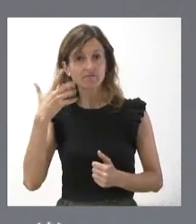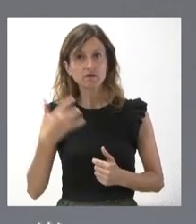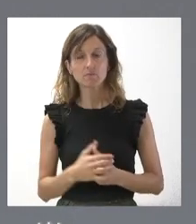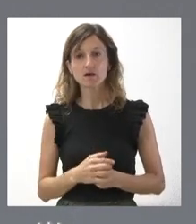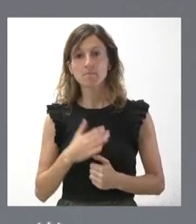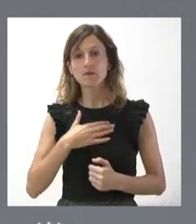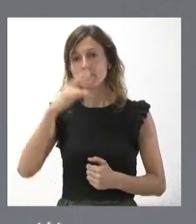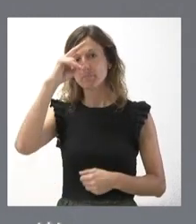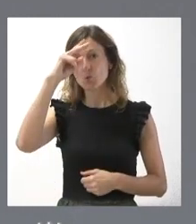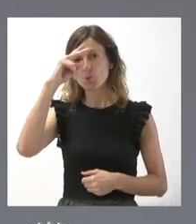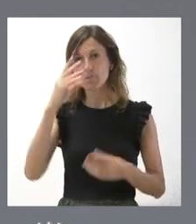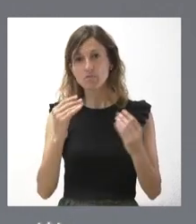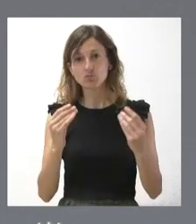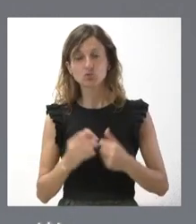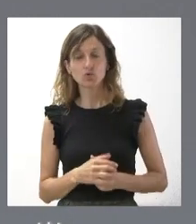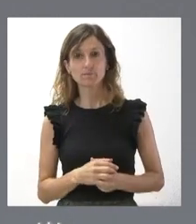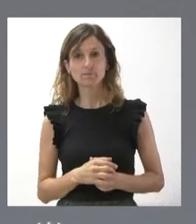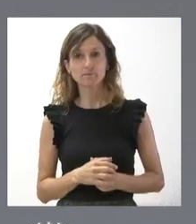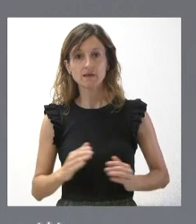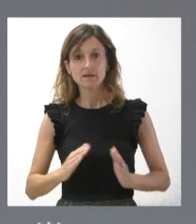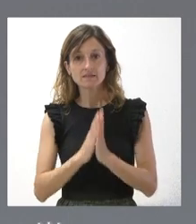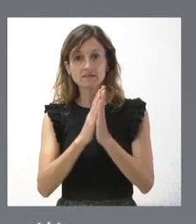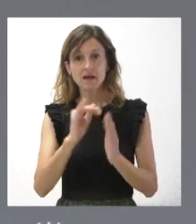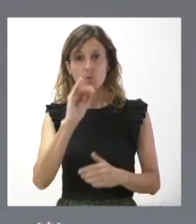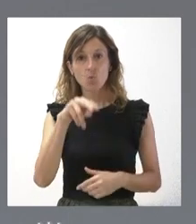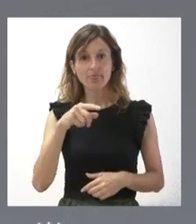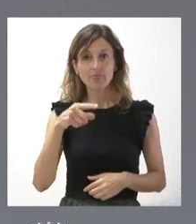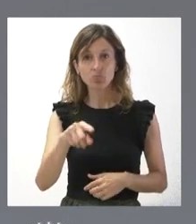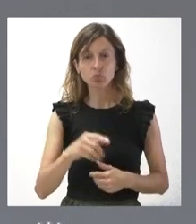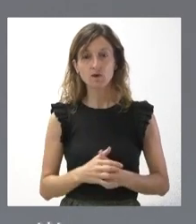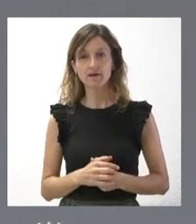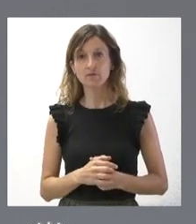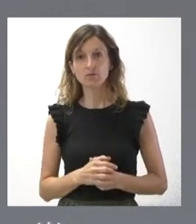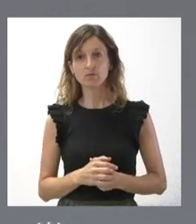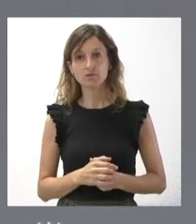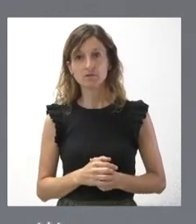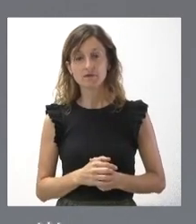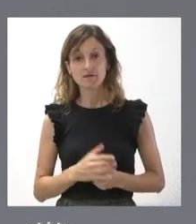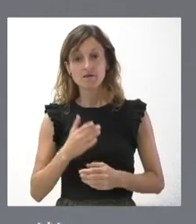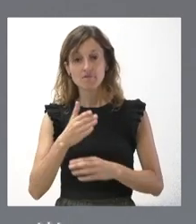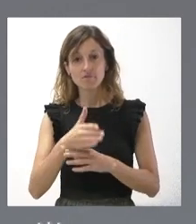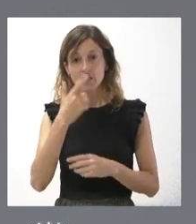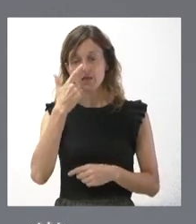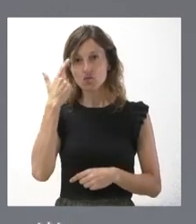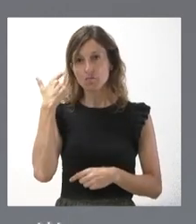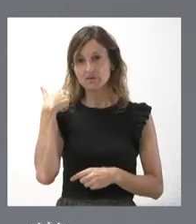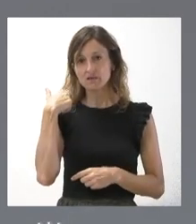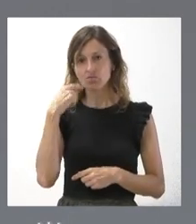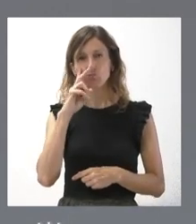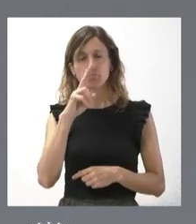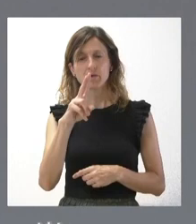preocupa mucho San Juan de Duero. Yo en San Juan de Duero estoy, el año pasado aprecié un